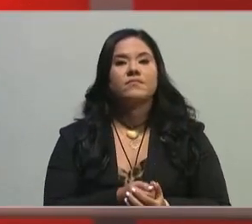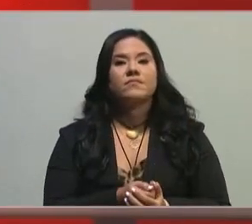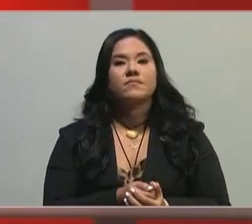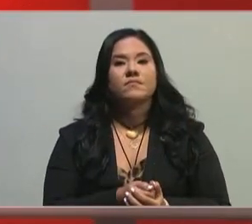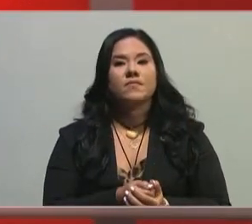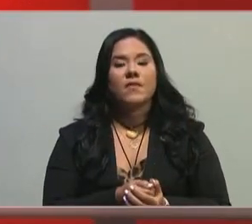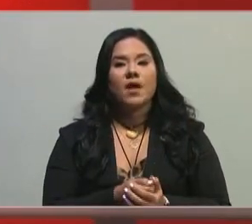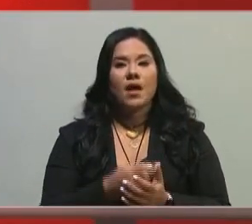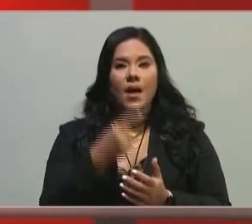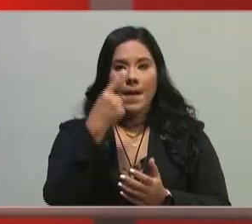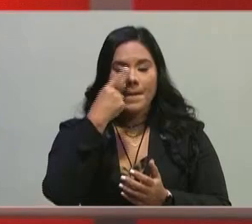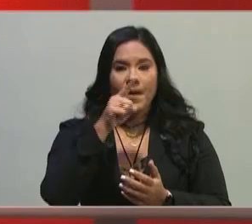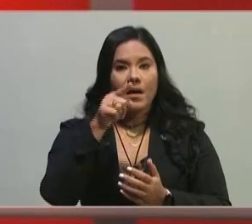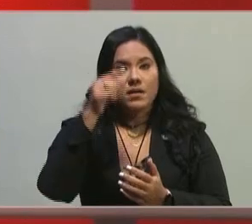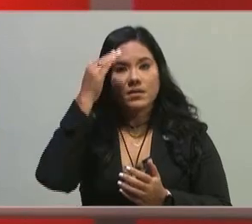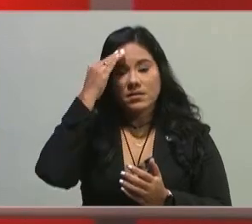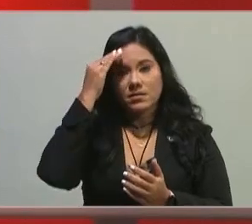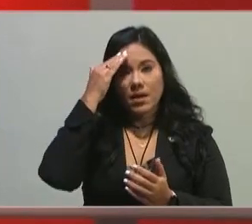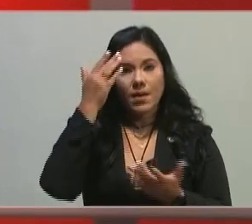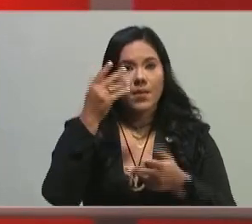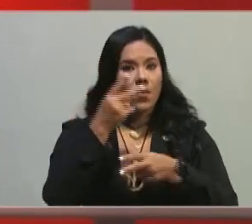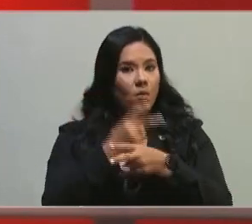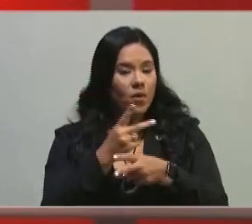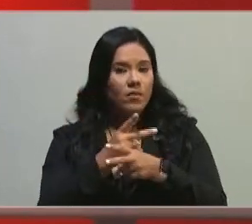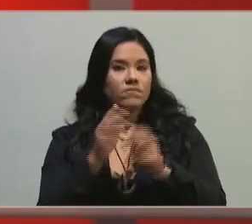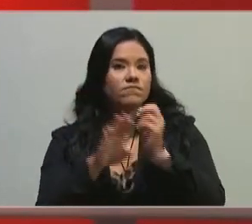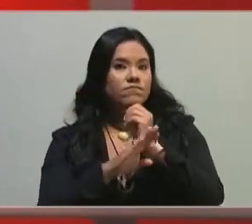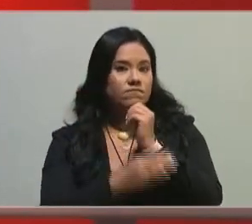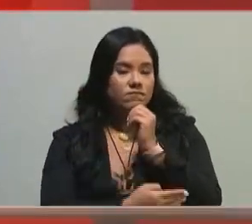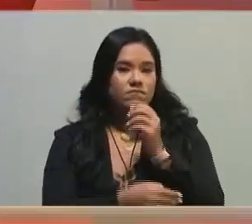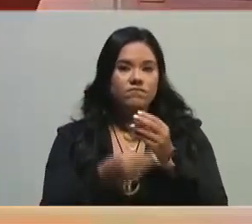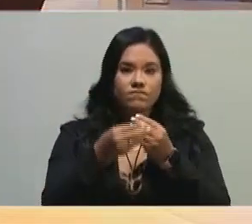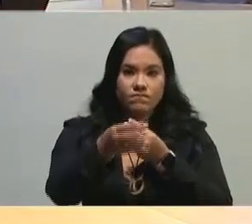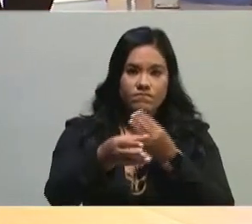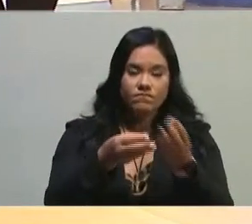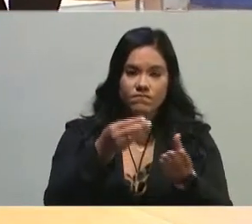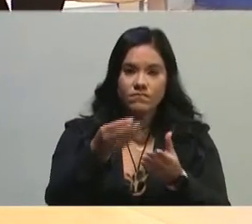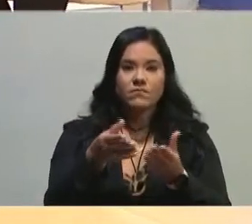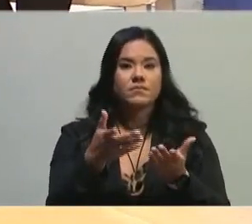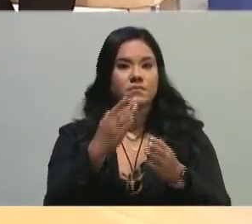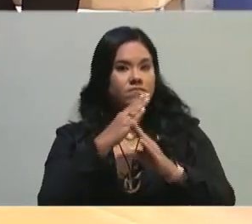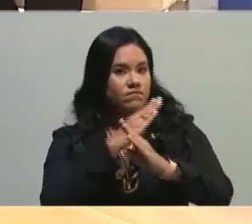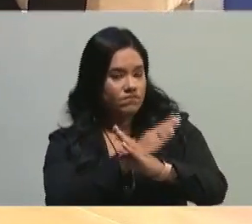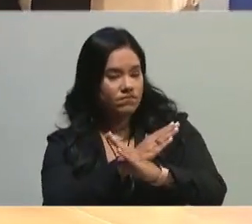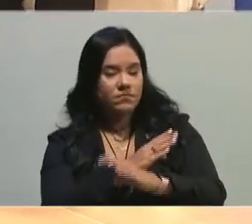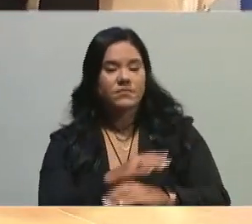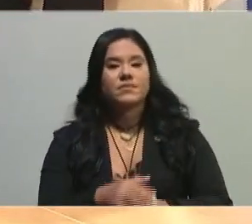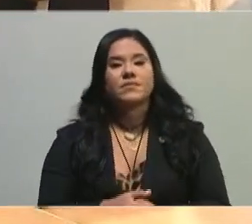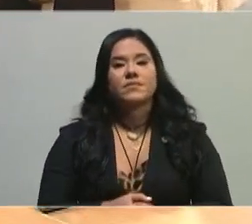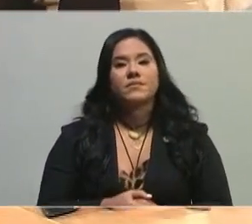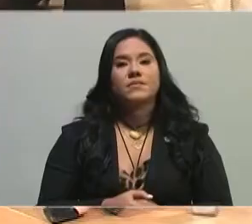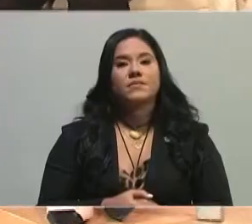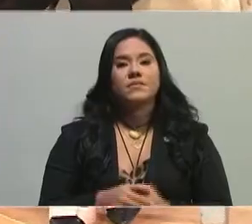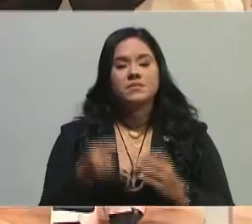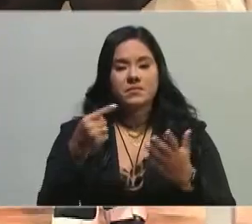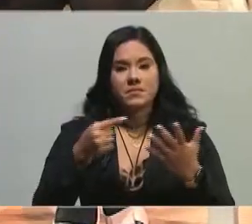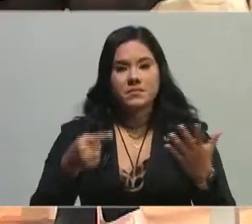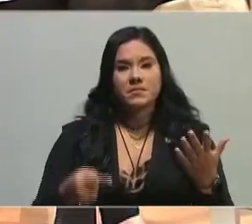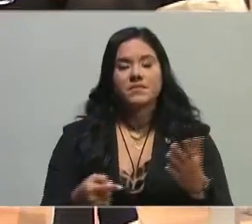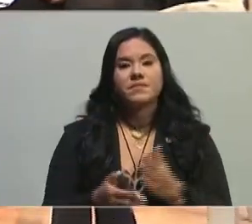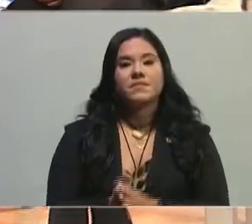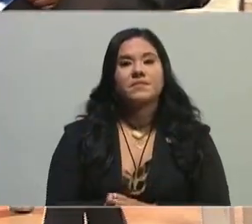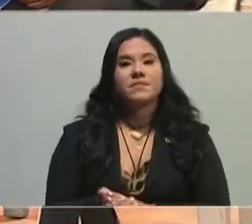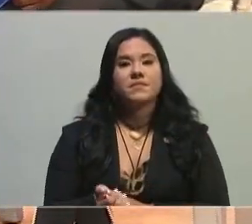entrenamiento para que sepan verdad las primaris Cómo van a atender a sus niños claro y así le donamos su